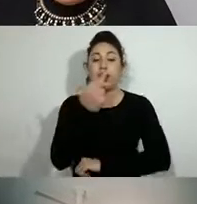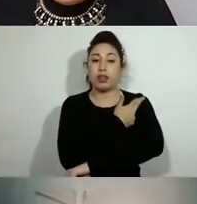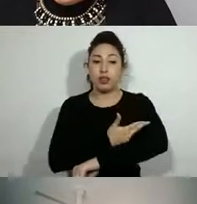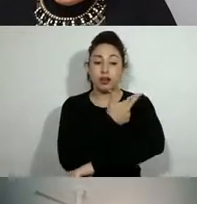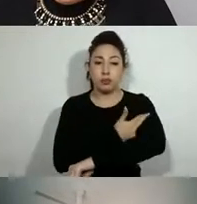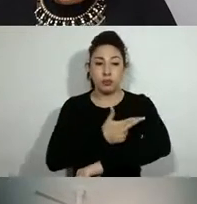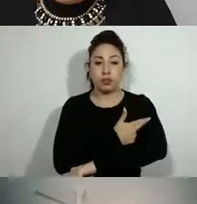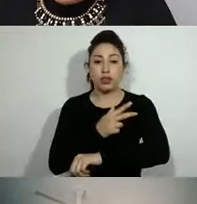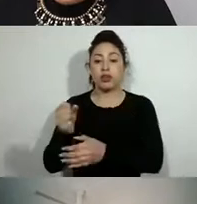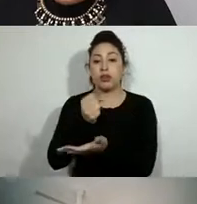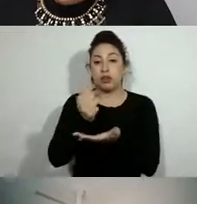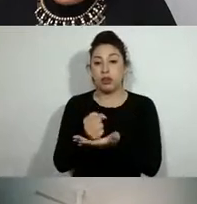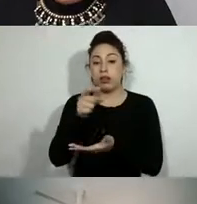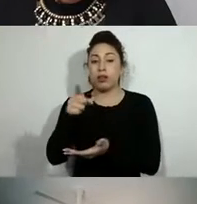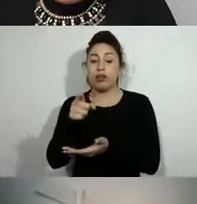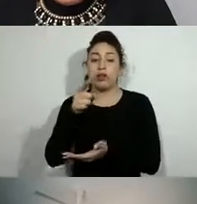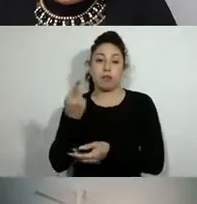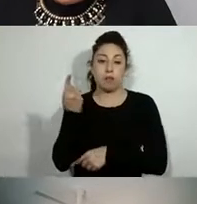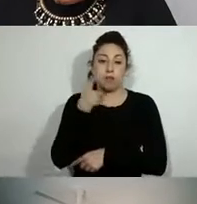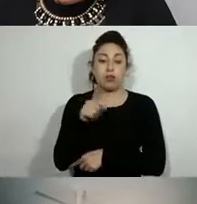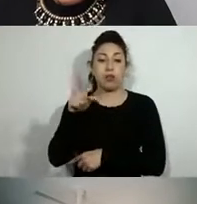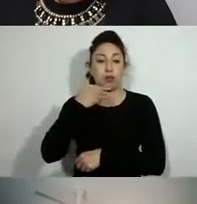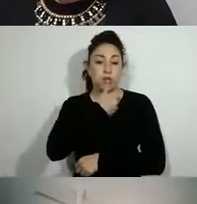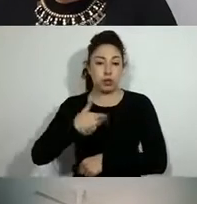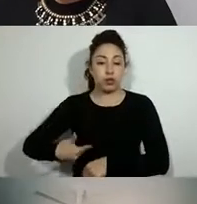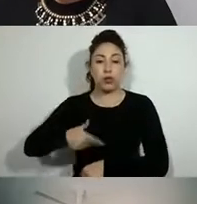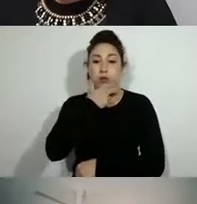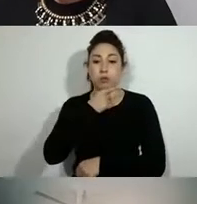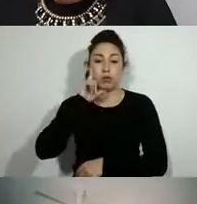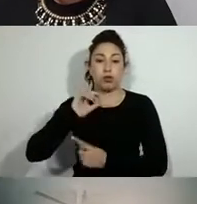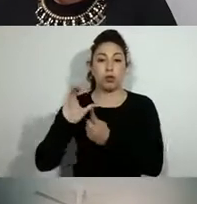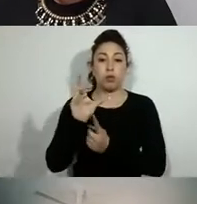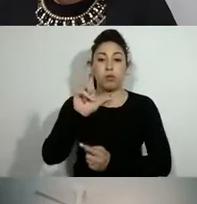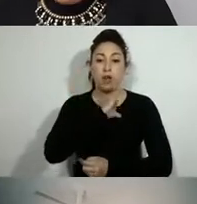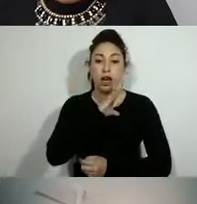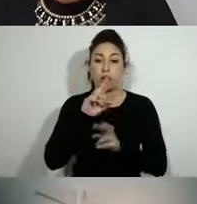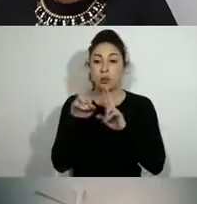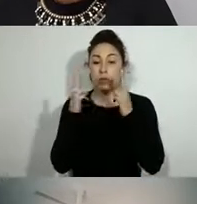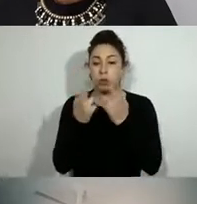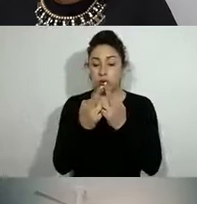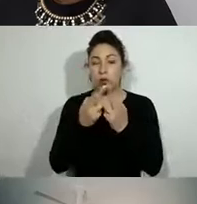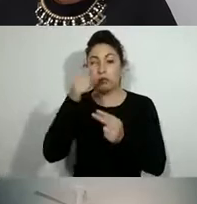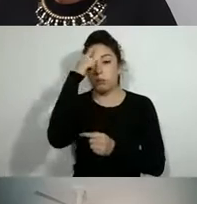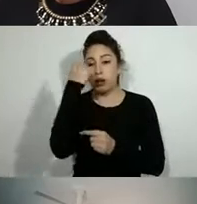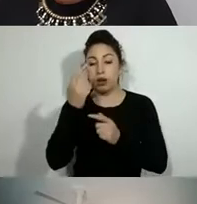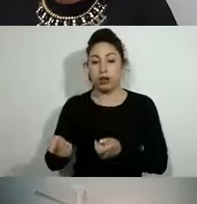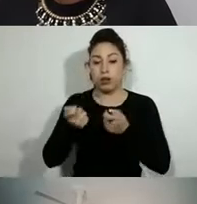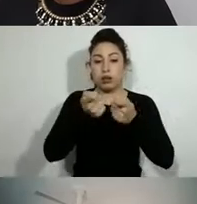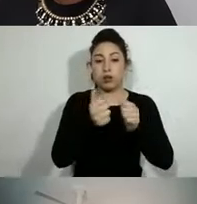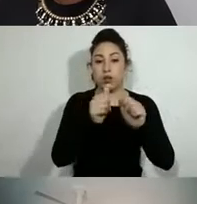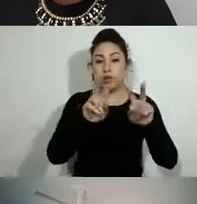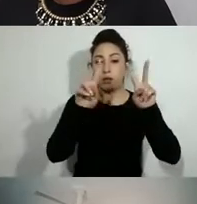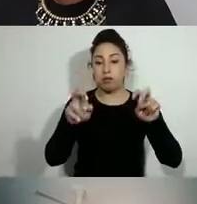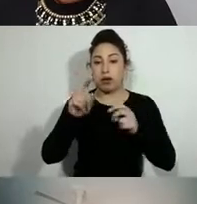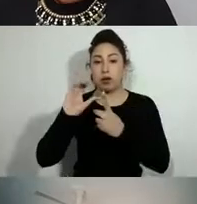la o el presidente de la mesa directiva durante las sesiones para remitir los asuntos que se presentan ante el Pleno o la